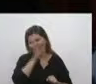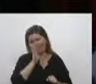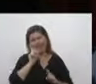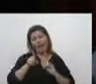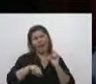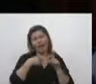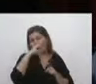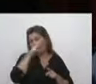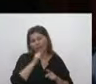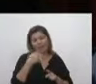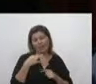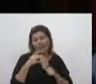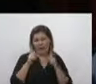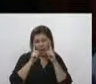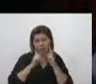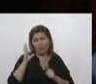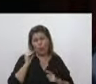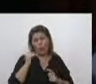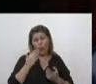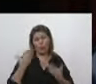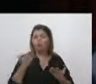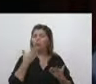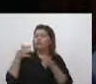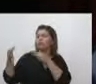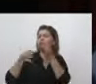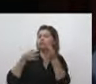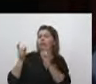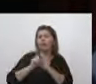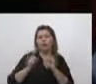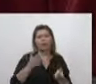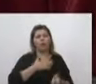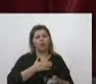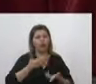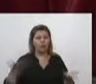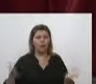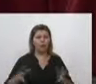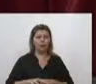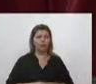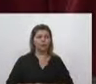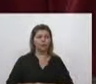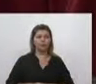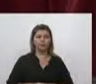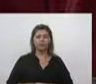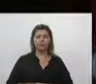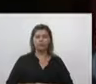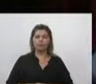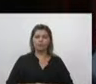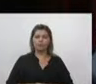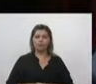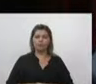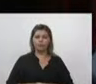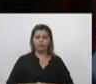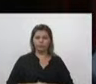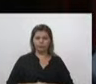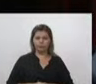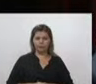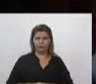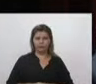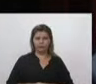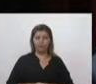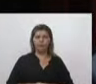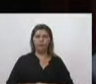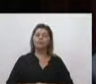primera votación es, yo diría, una crónica de una muerte anunciada o de un final anunciado. Si queremos ser un poquito más suaves, lo más